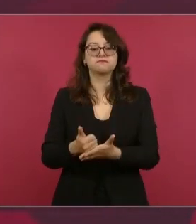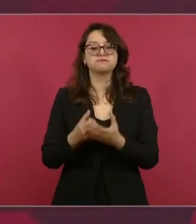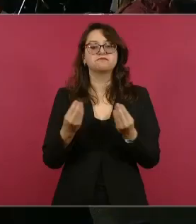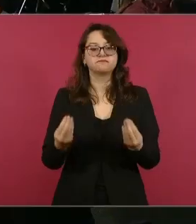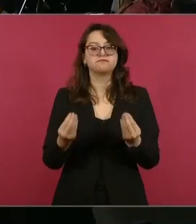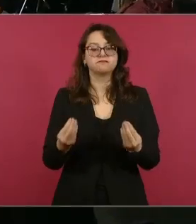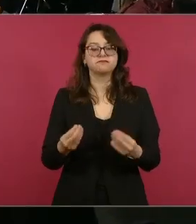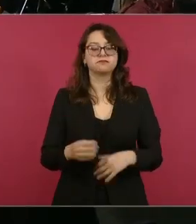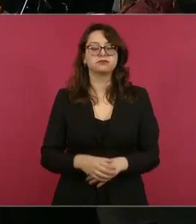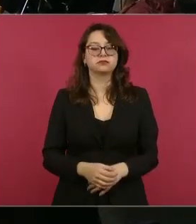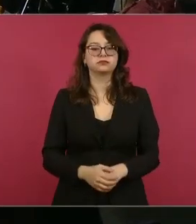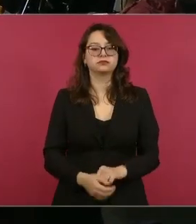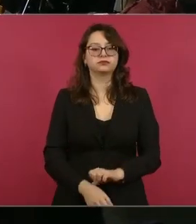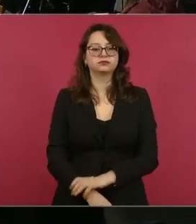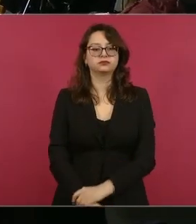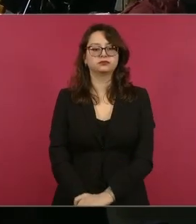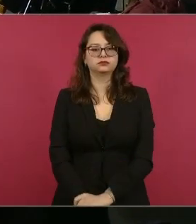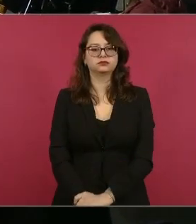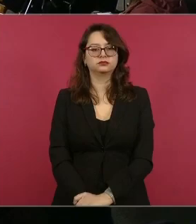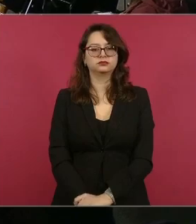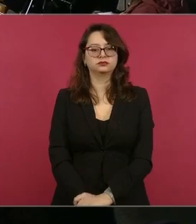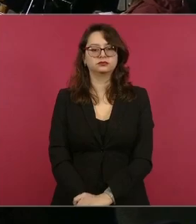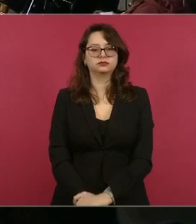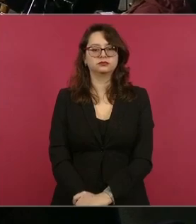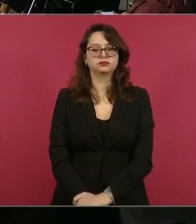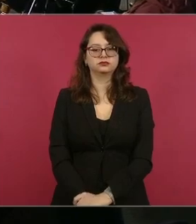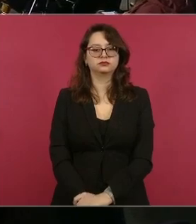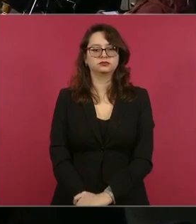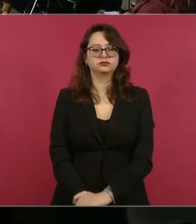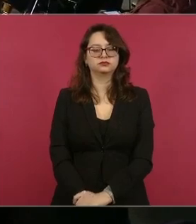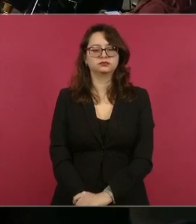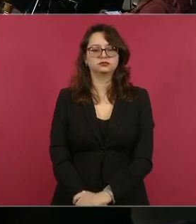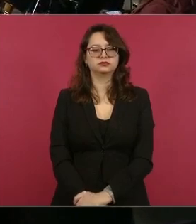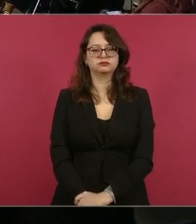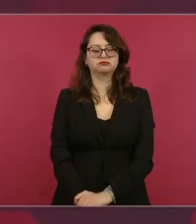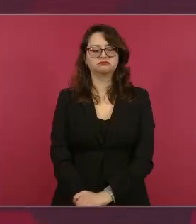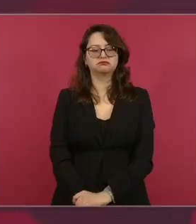Bien. ¿Posibilidad de un toque de queda, presidente?